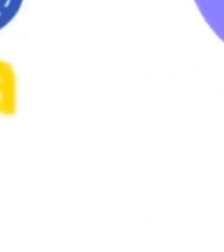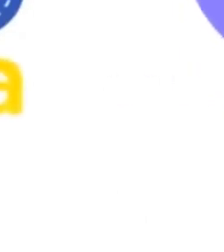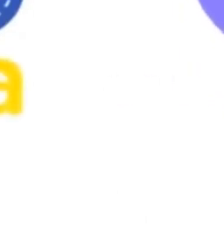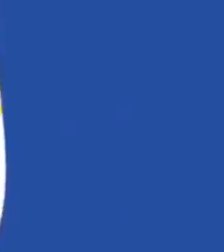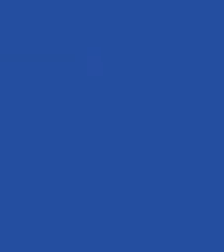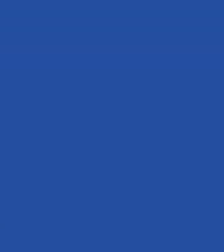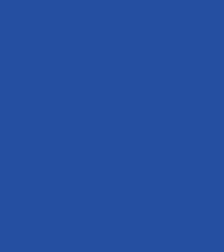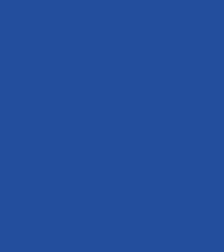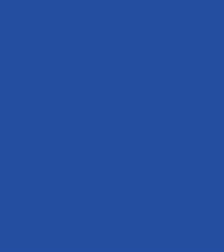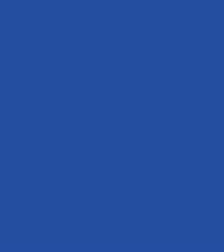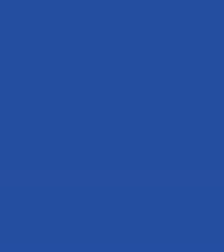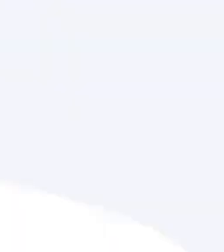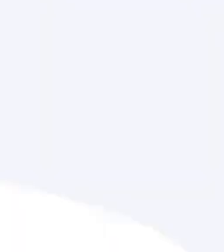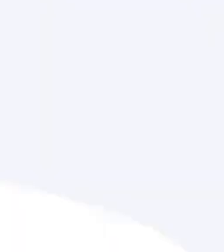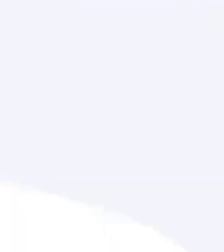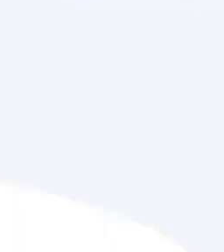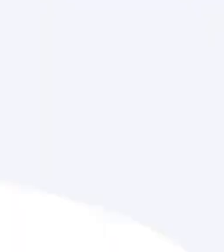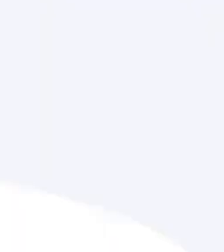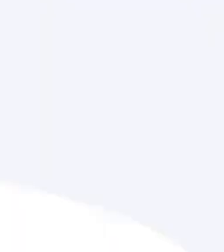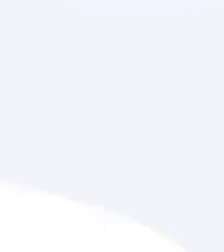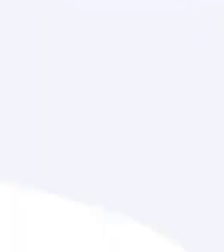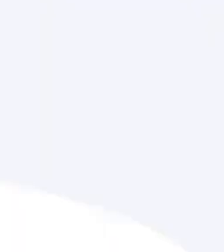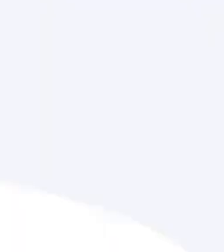en Casa.